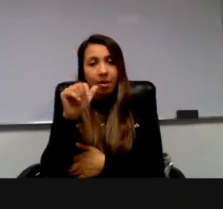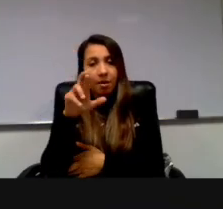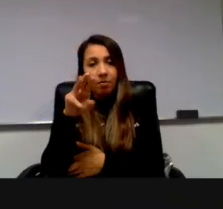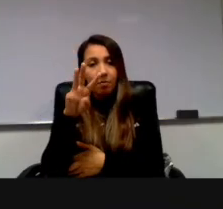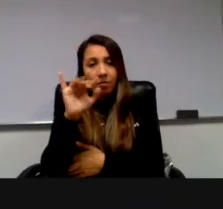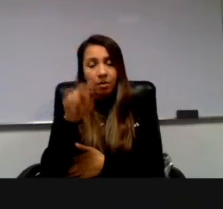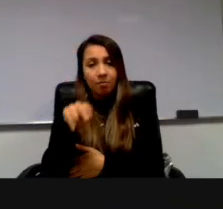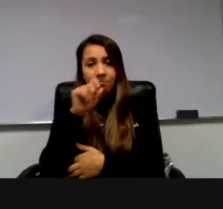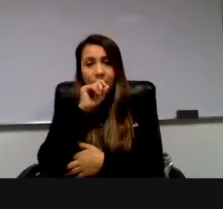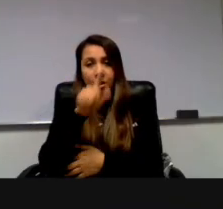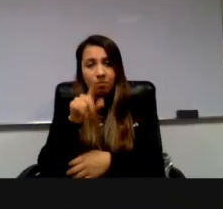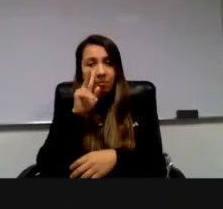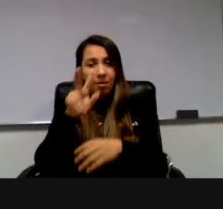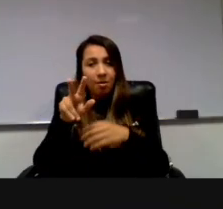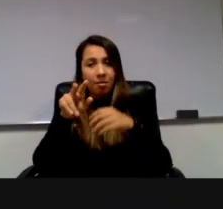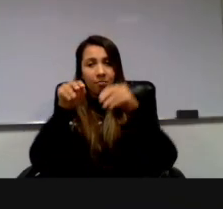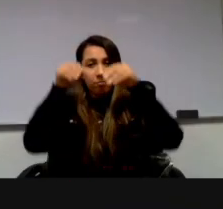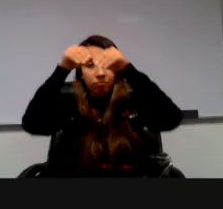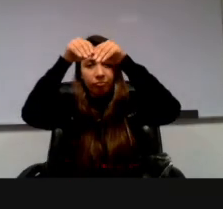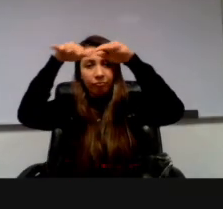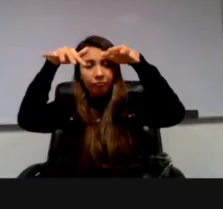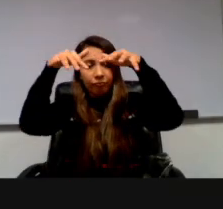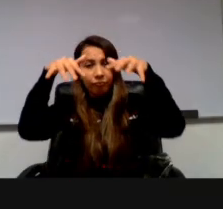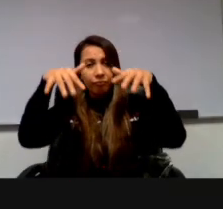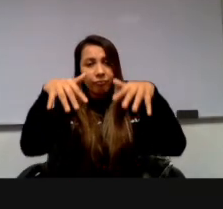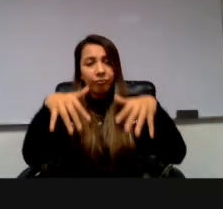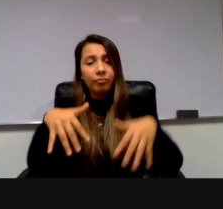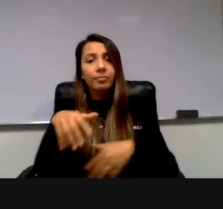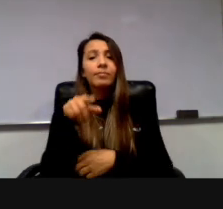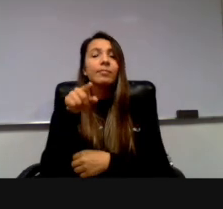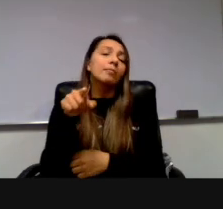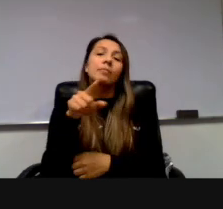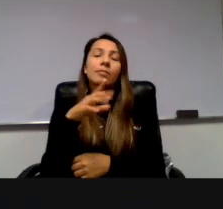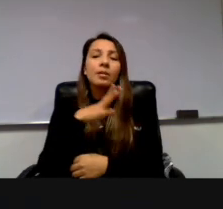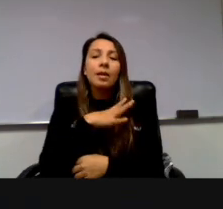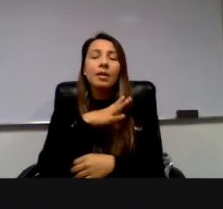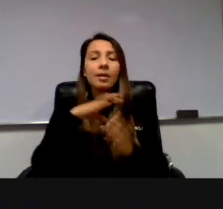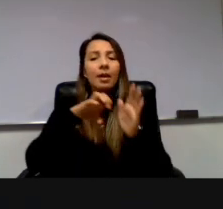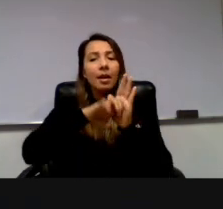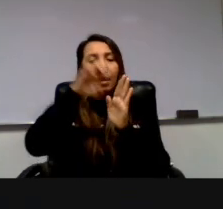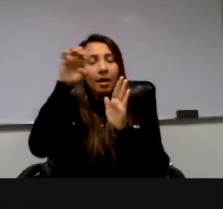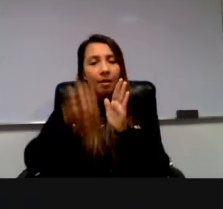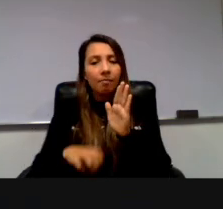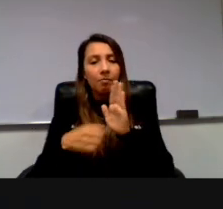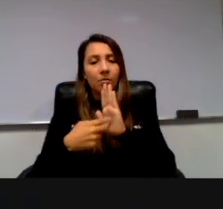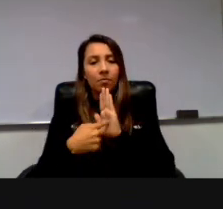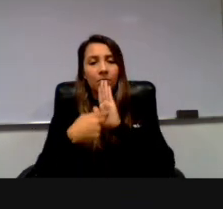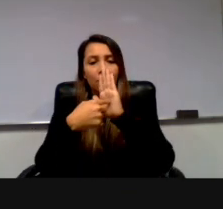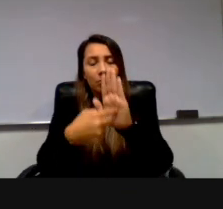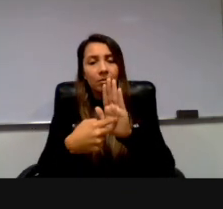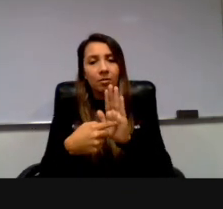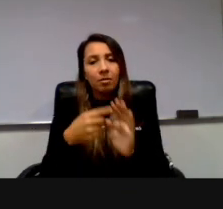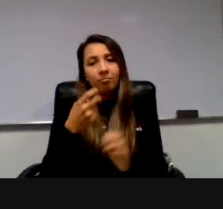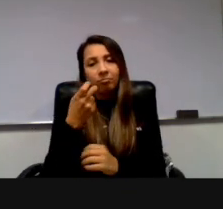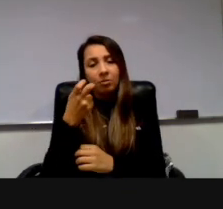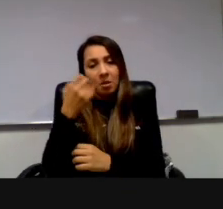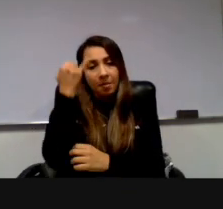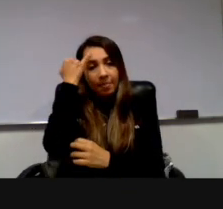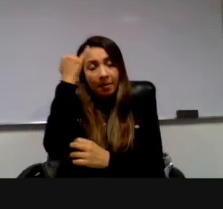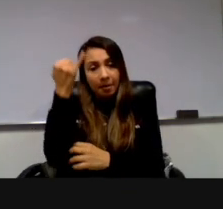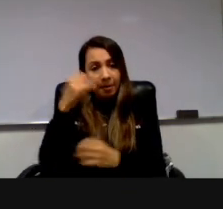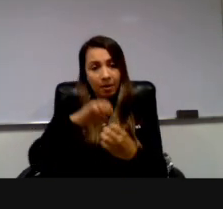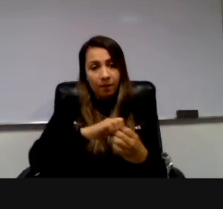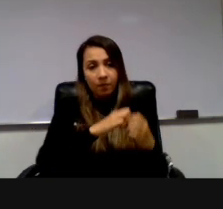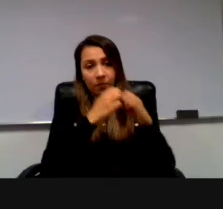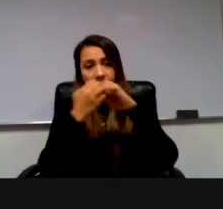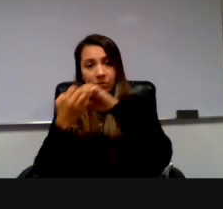esta imagen que estamos viendo, en donde pues ejemplifica, ¿no? Muestra pues esta teoría de